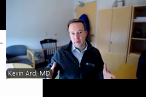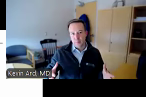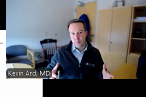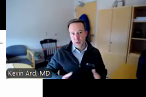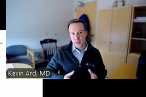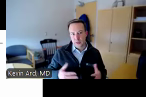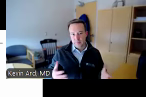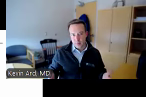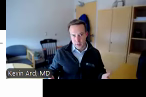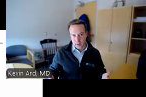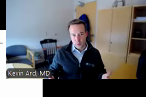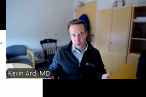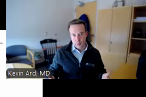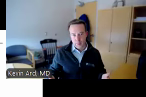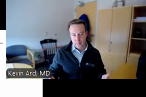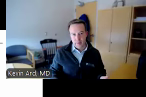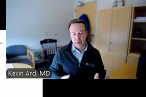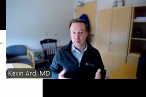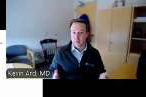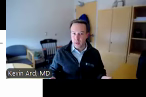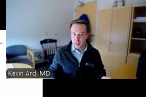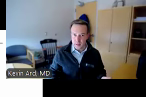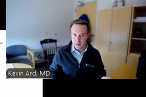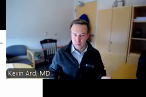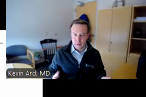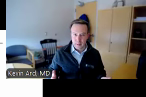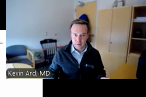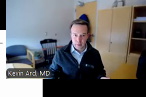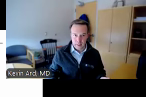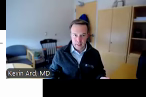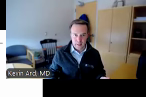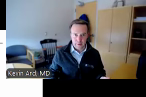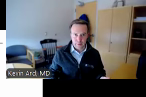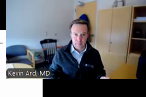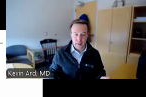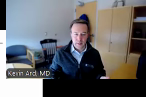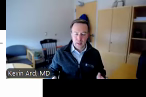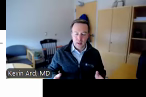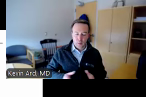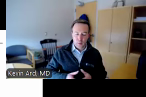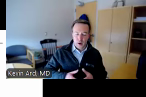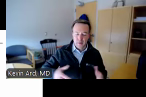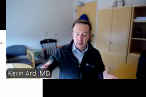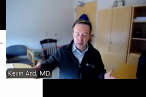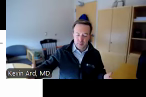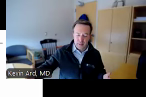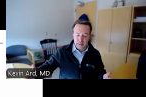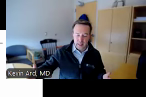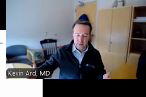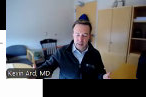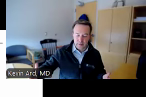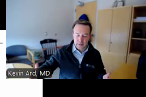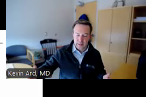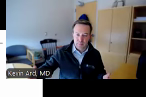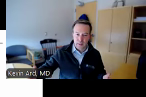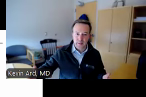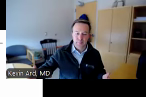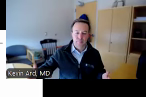con la vida de nuestros pacientes y nuestros clientes. Desde mi punto de vista, no tenemos que ser dogmáticos con los tiempos, con